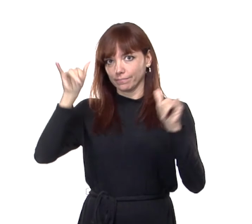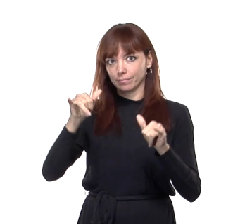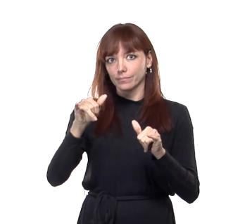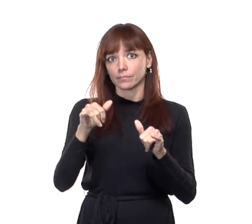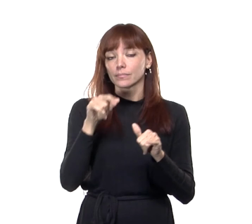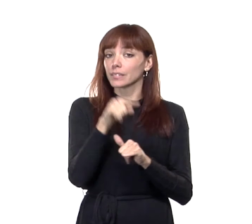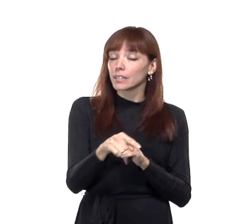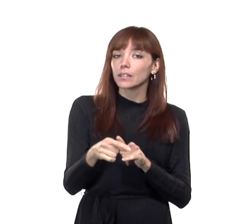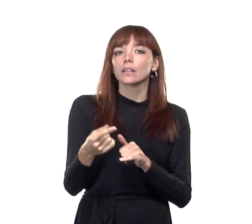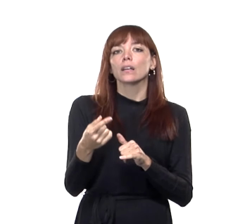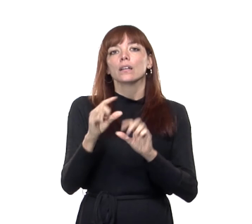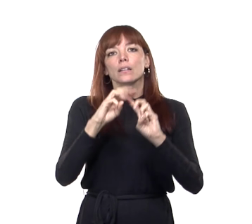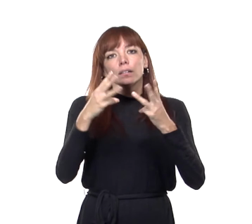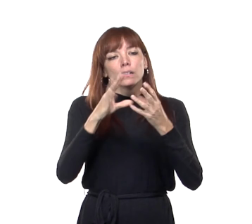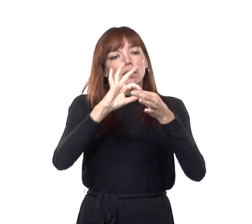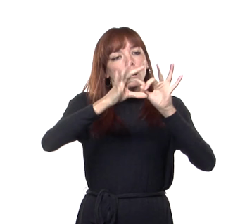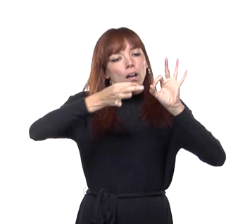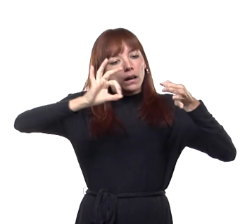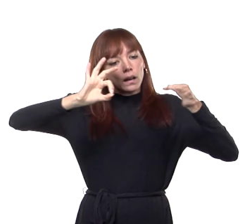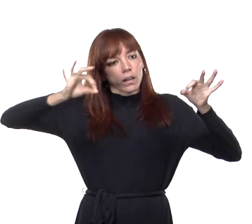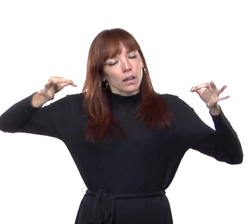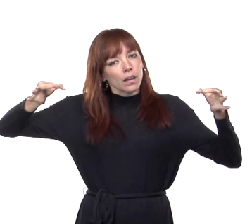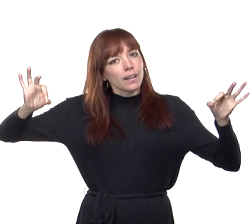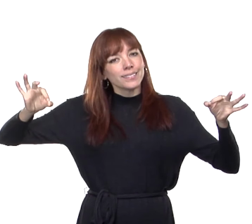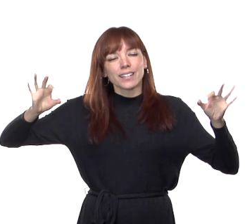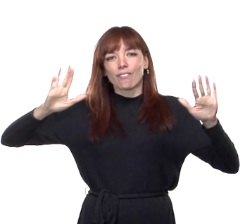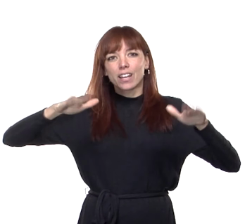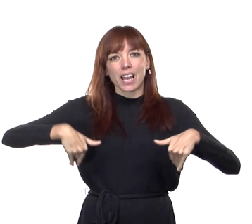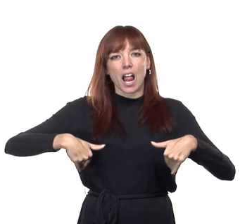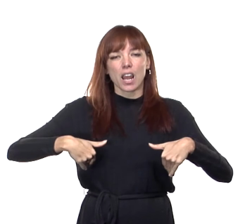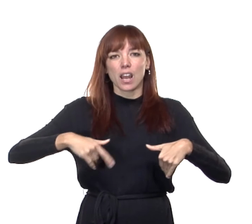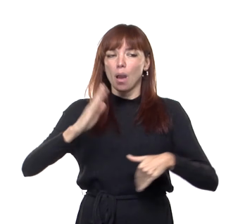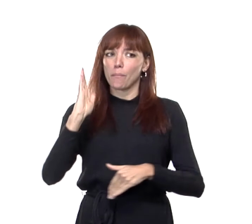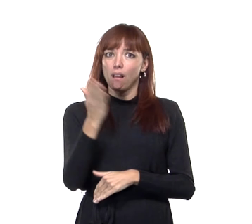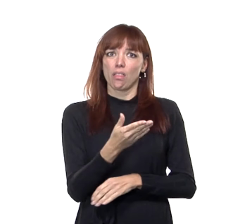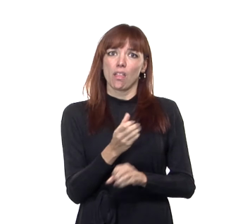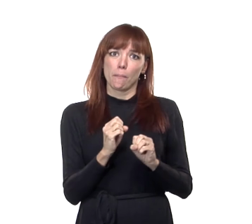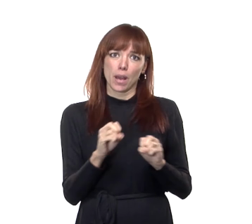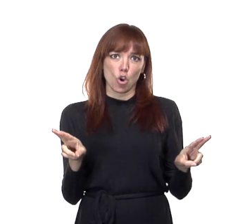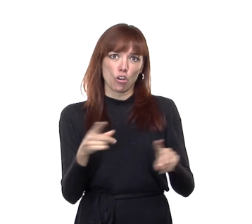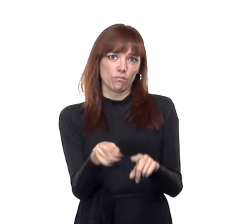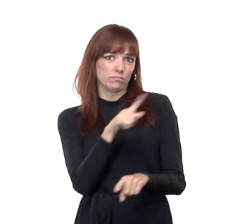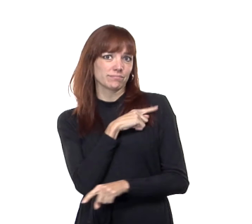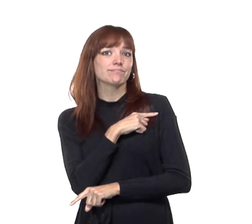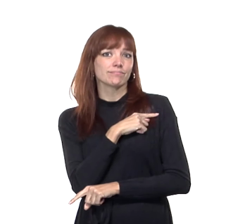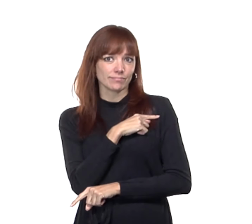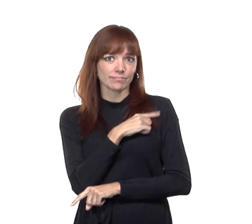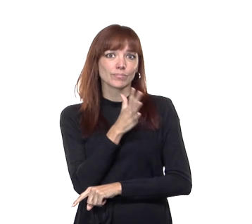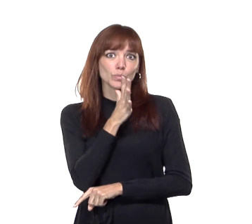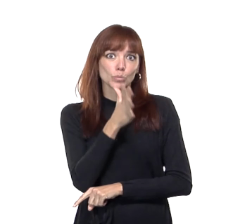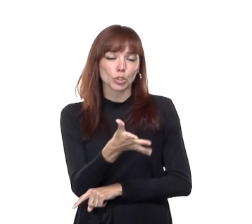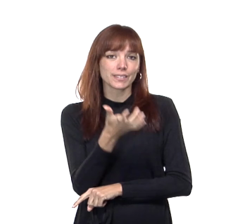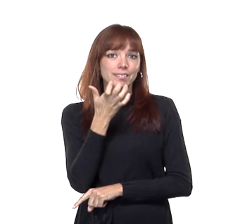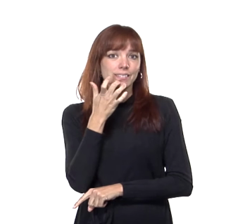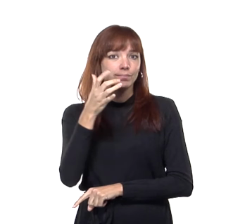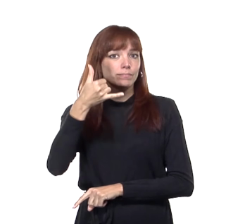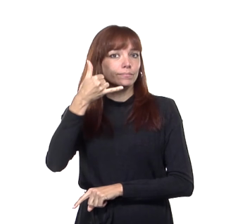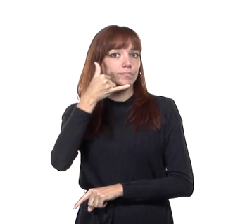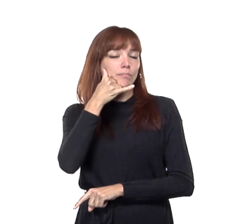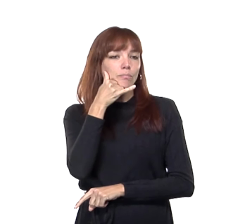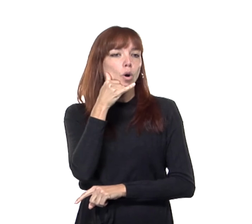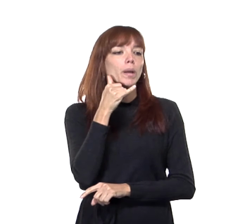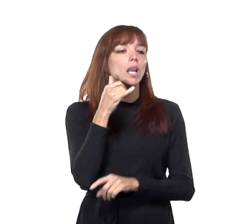internet of things del internet las cosas va a crear una amenaza todavía mayor porque hackear un teléfono no es